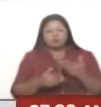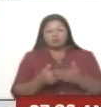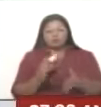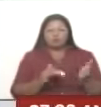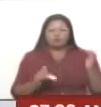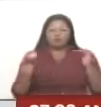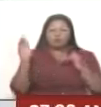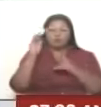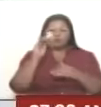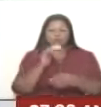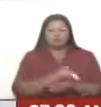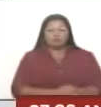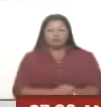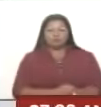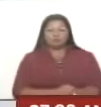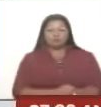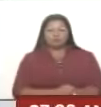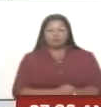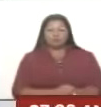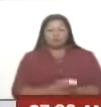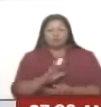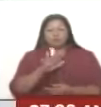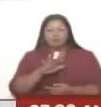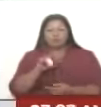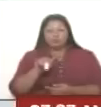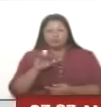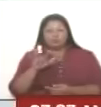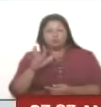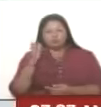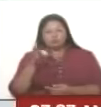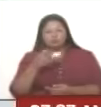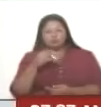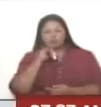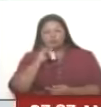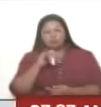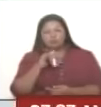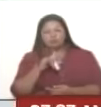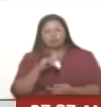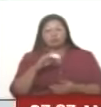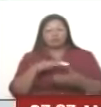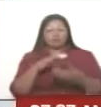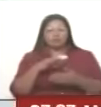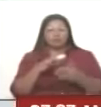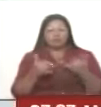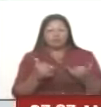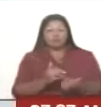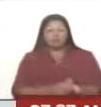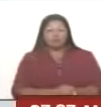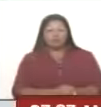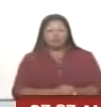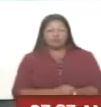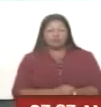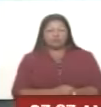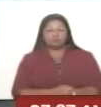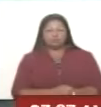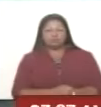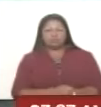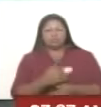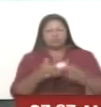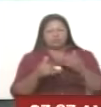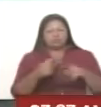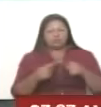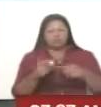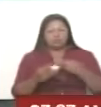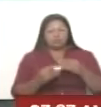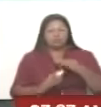superior al 4.5% que está anunciando el Fondo Monetario Internacional. A eso iba. Se adelantó, porque es que tenemos que